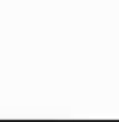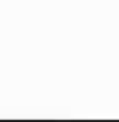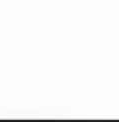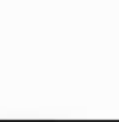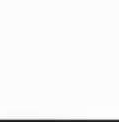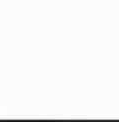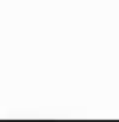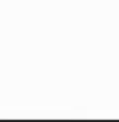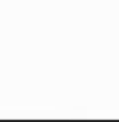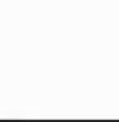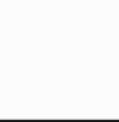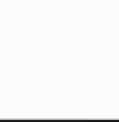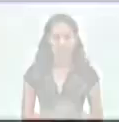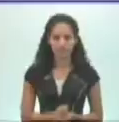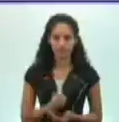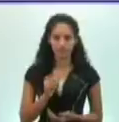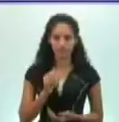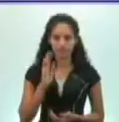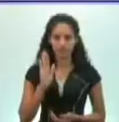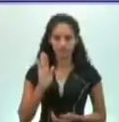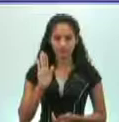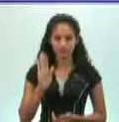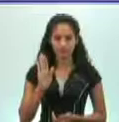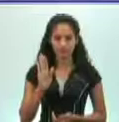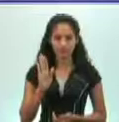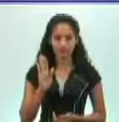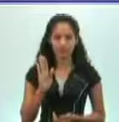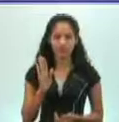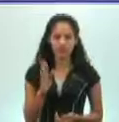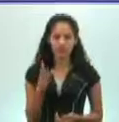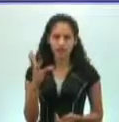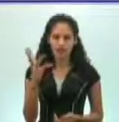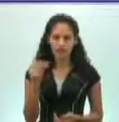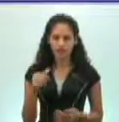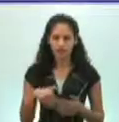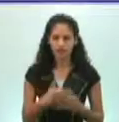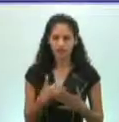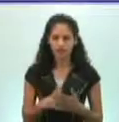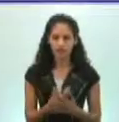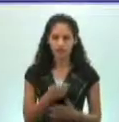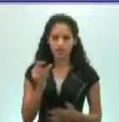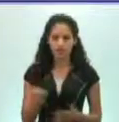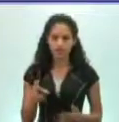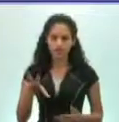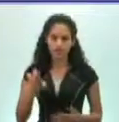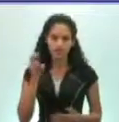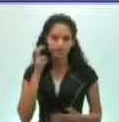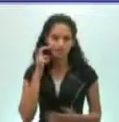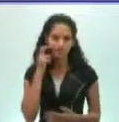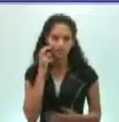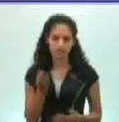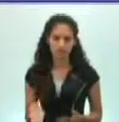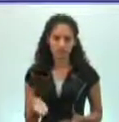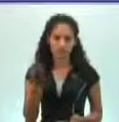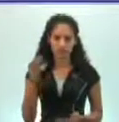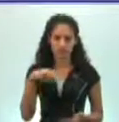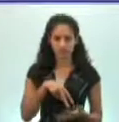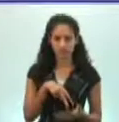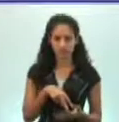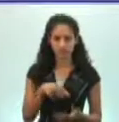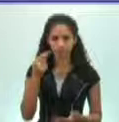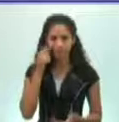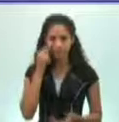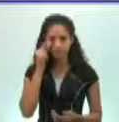En el caso del inciso B, ¿durante qué días el flujo de pasajeros aumentó en esa parada? Vamos al